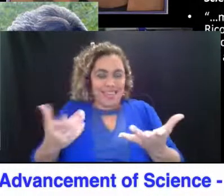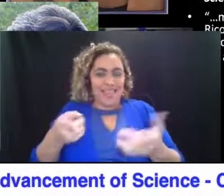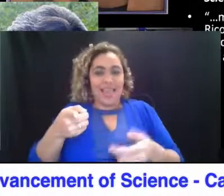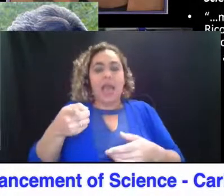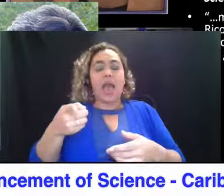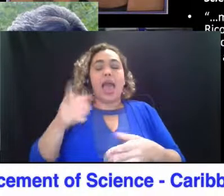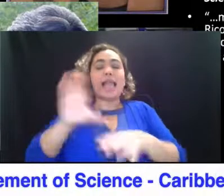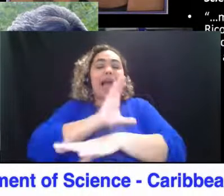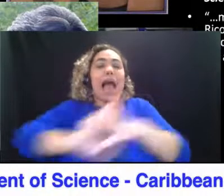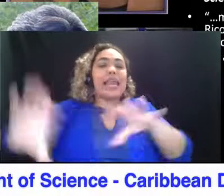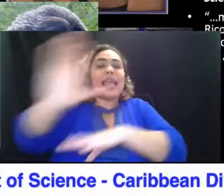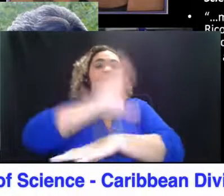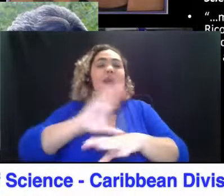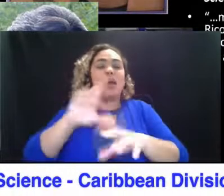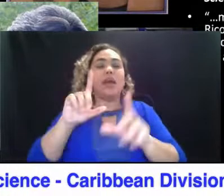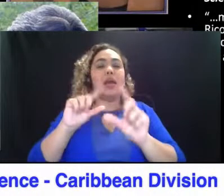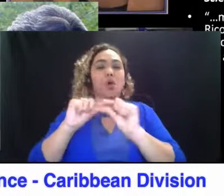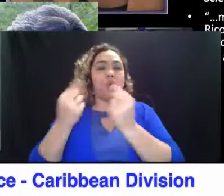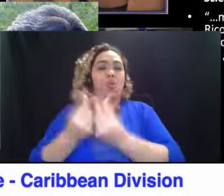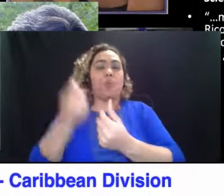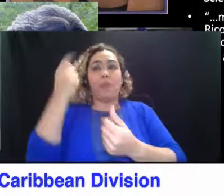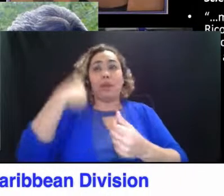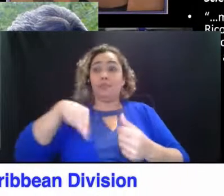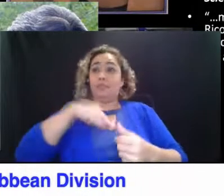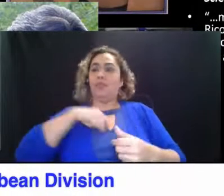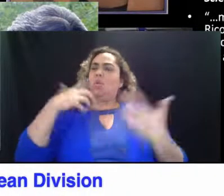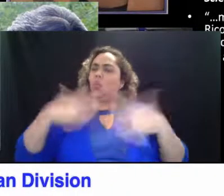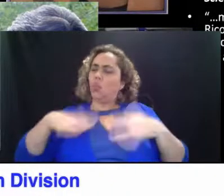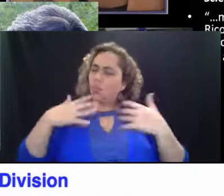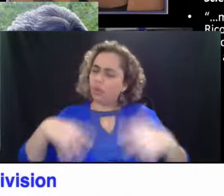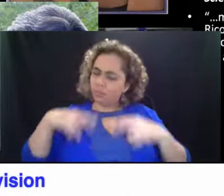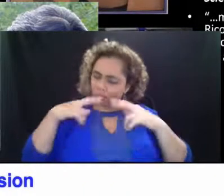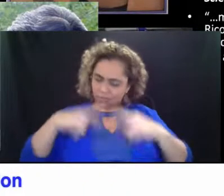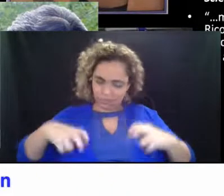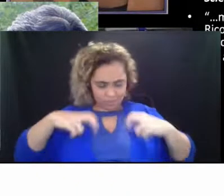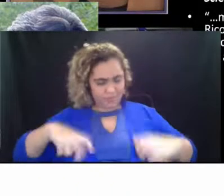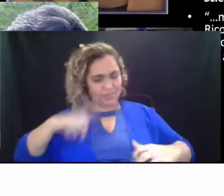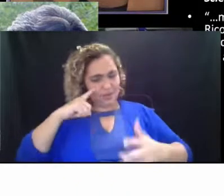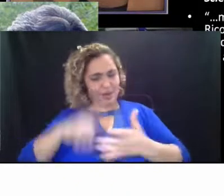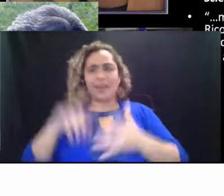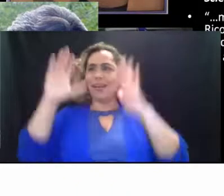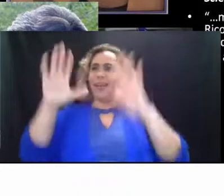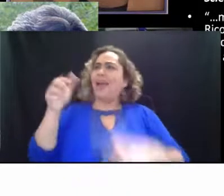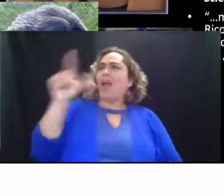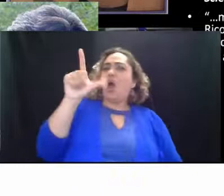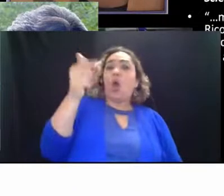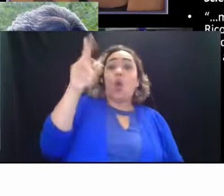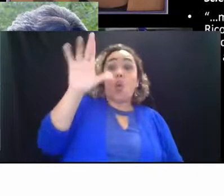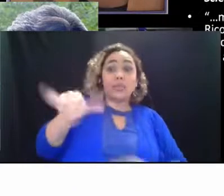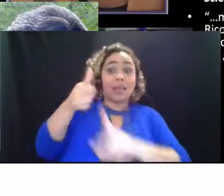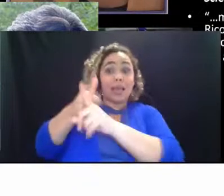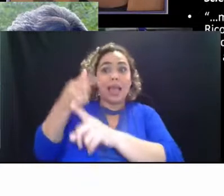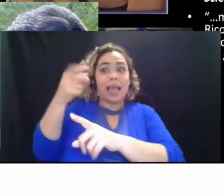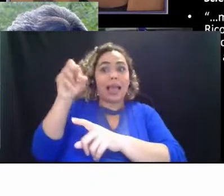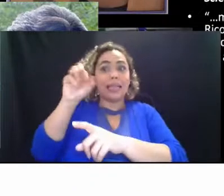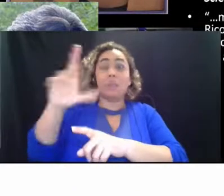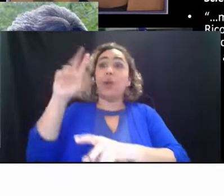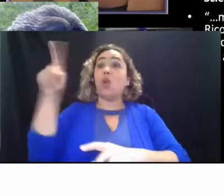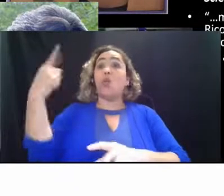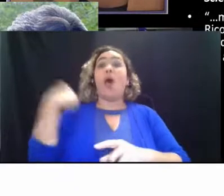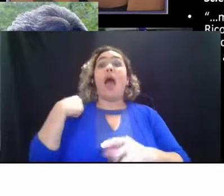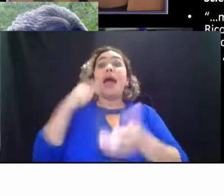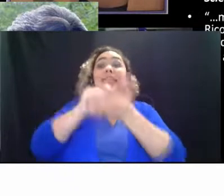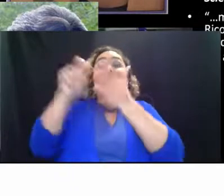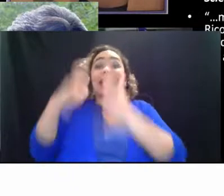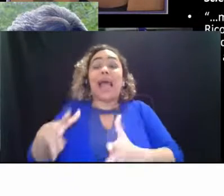caribeña, también todos nos reconocíamos lo asombroso que era que Lucy había sido nuestra secretaria tesorera